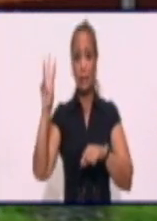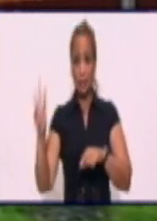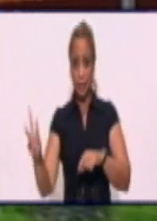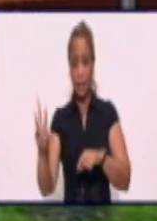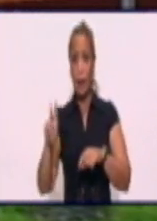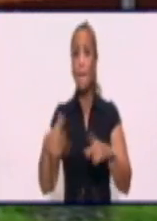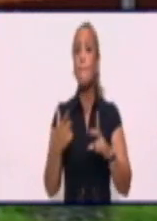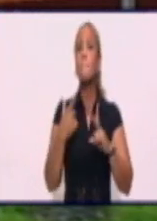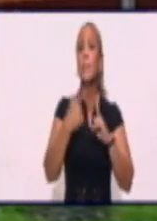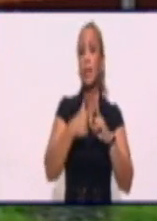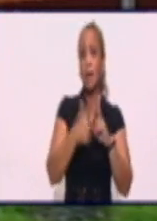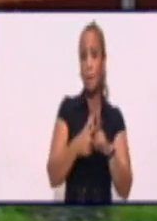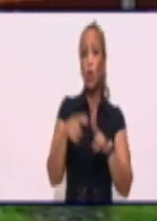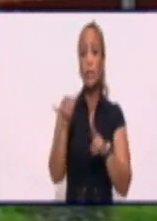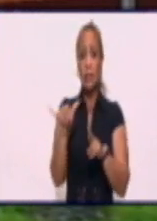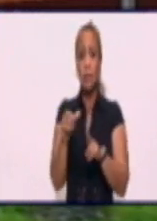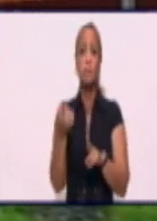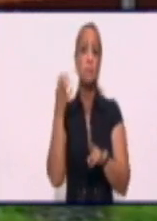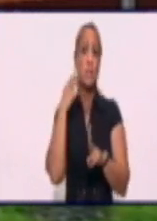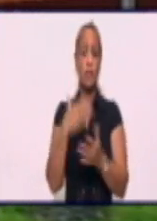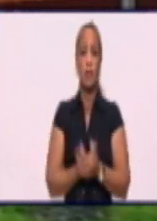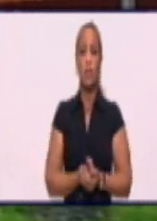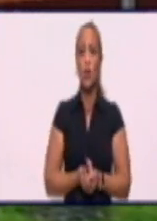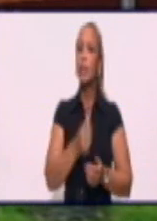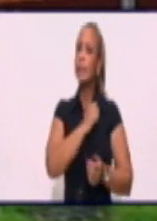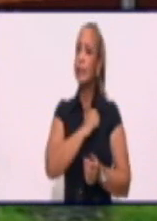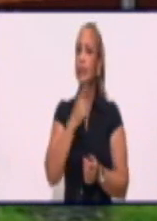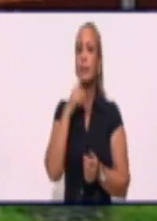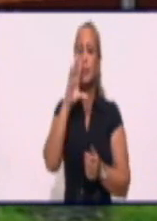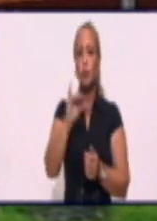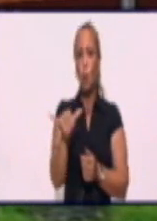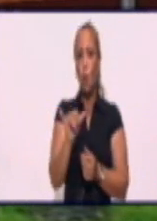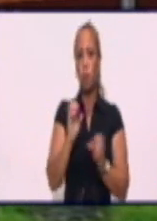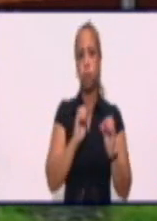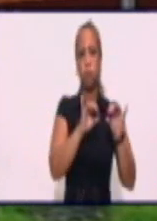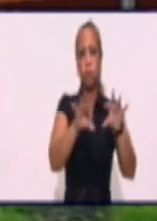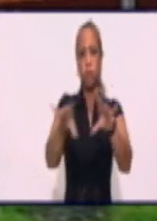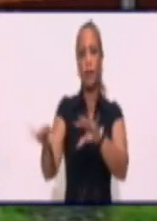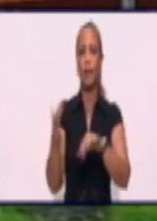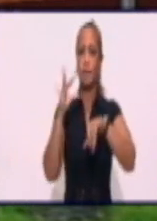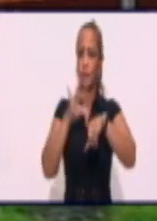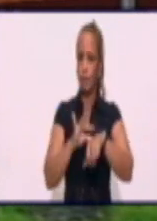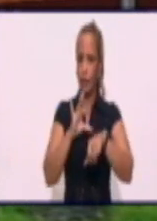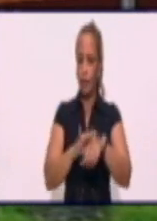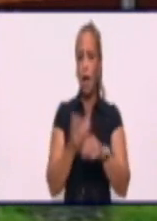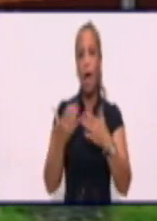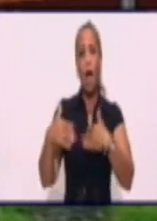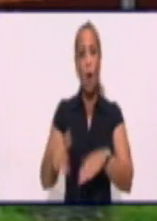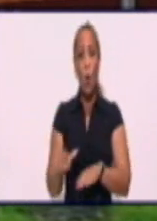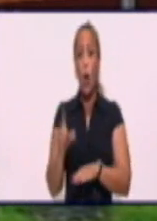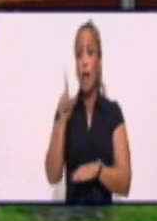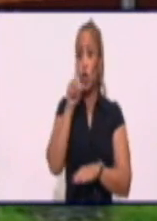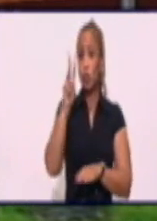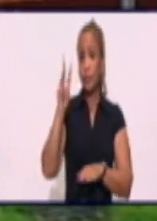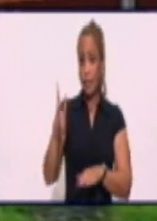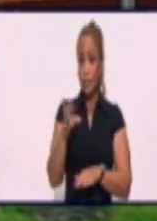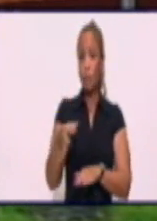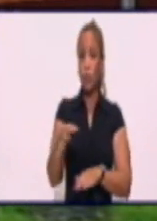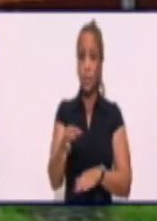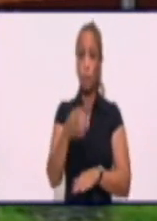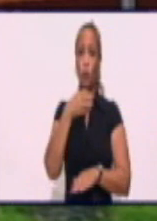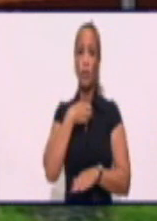de Manzanillo. Quiere decirse que aun cuando hay dispersión de la enfermedad, aun cuando en los 13 municipios se reportan casos, en un